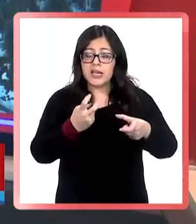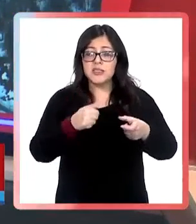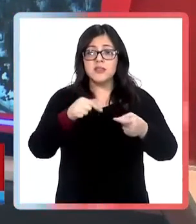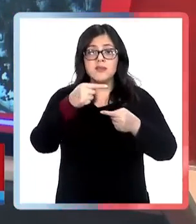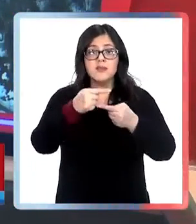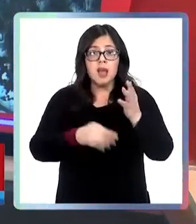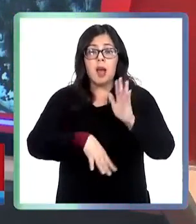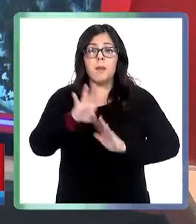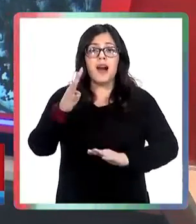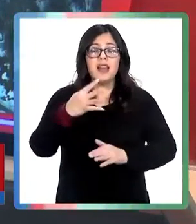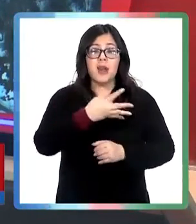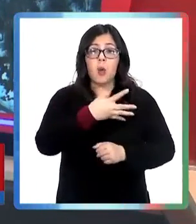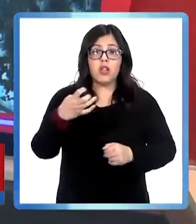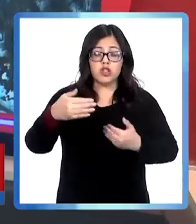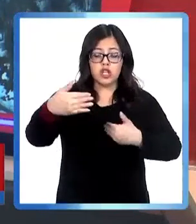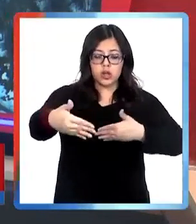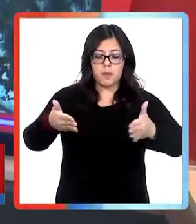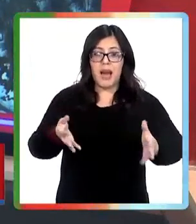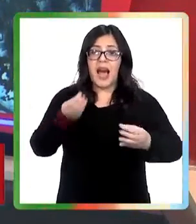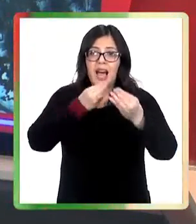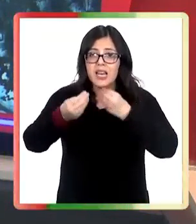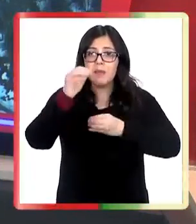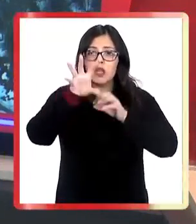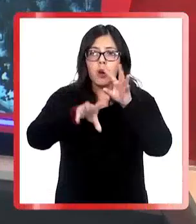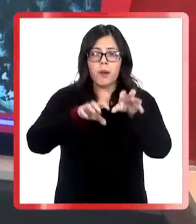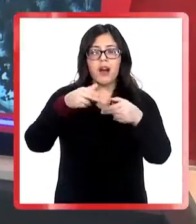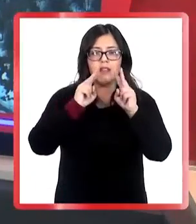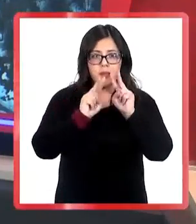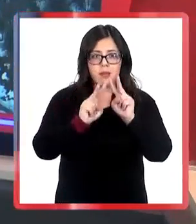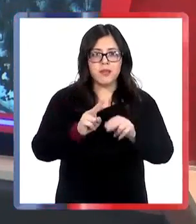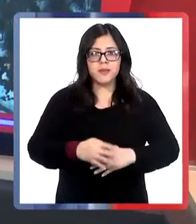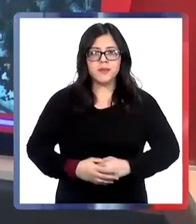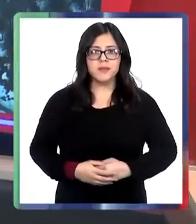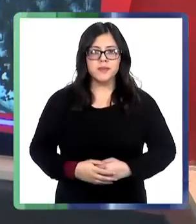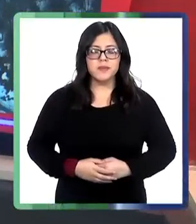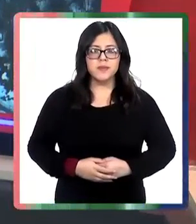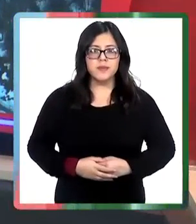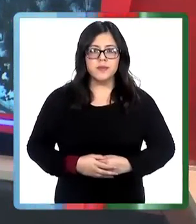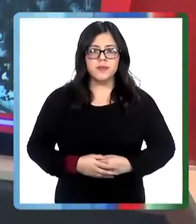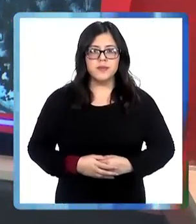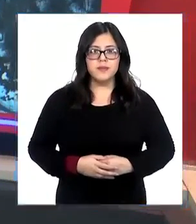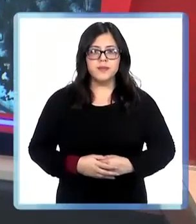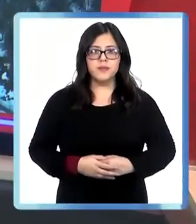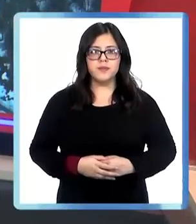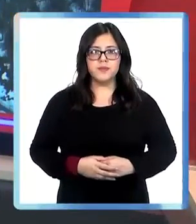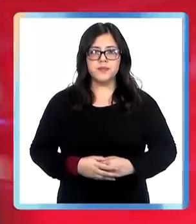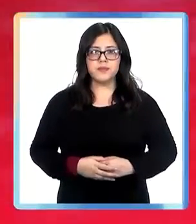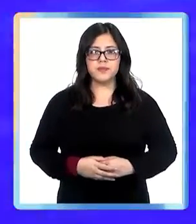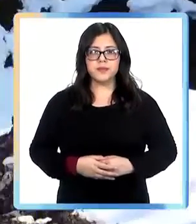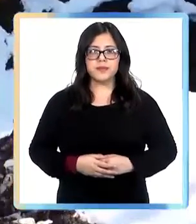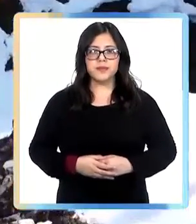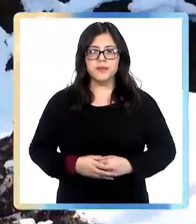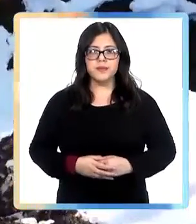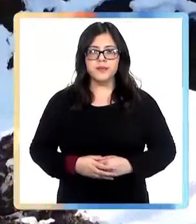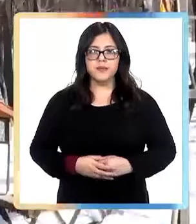alimentos, vales para gas licuado y más de 400 fardos para alimentar a los animales. Contivisión con esta nota.